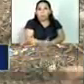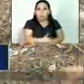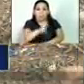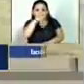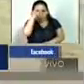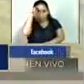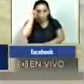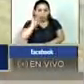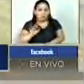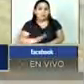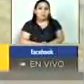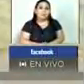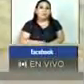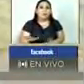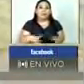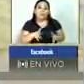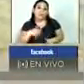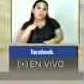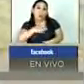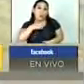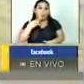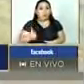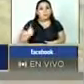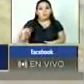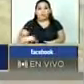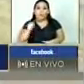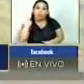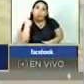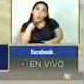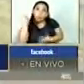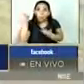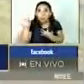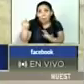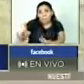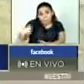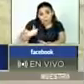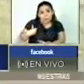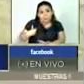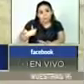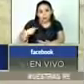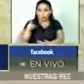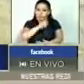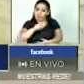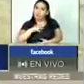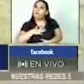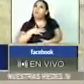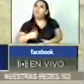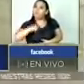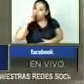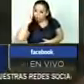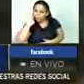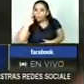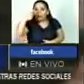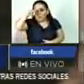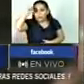nada. A veces les gusta estar atendido del trabajo de otro, pero a les gusta fregarse.